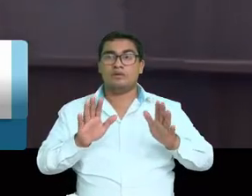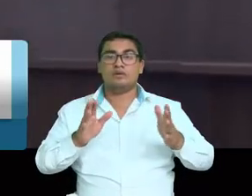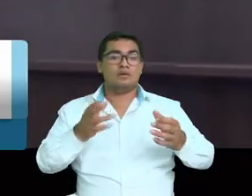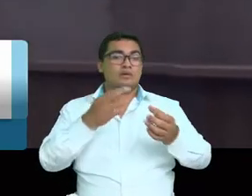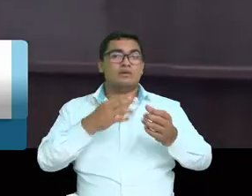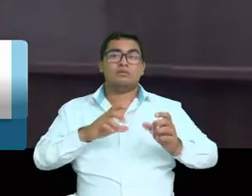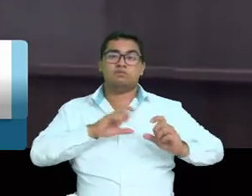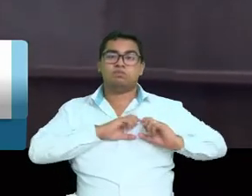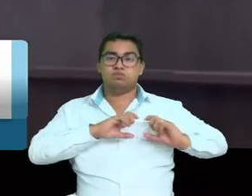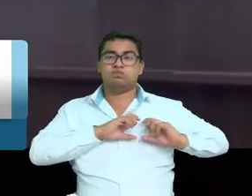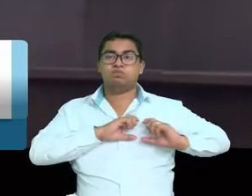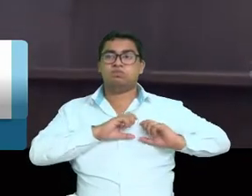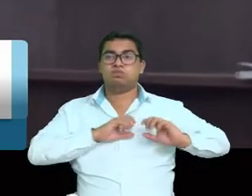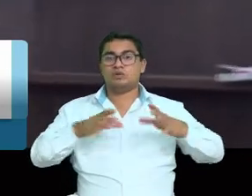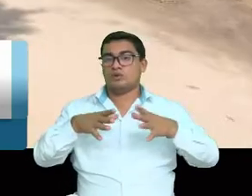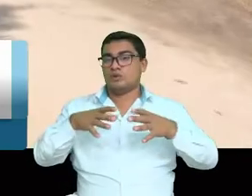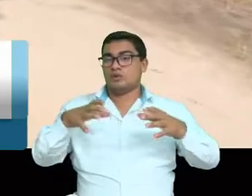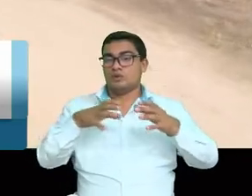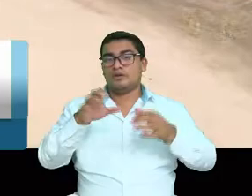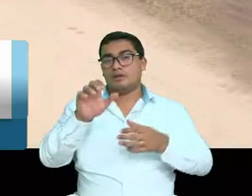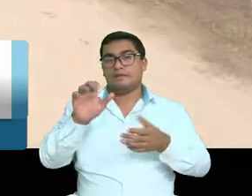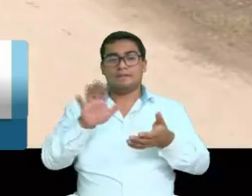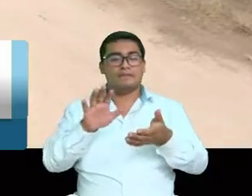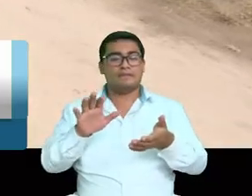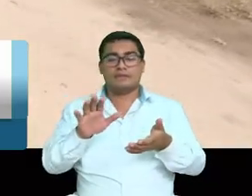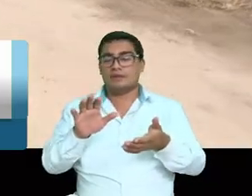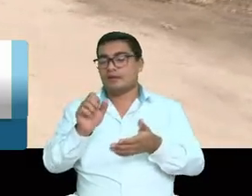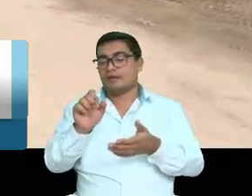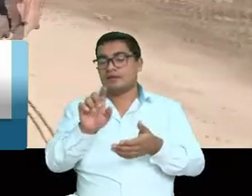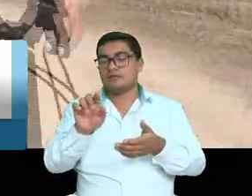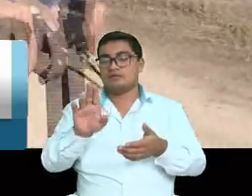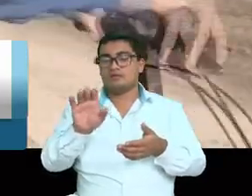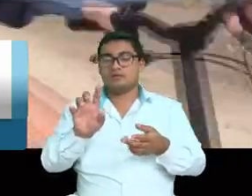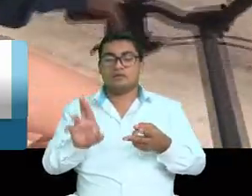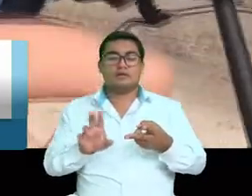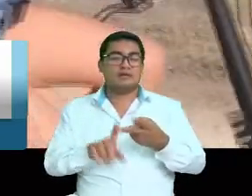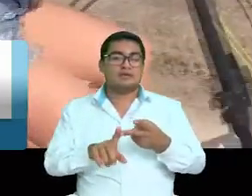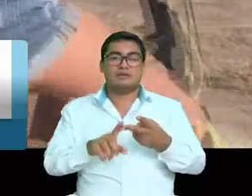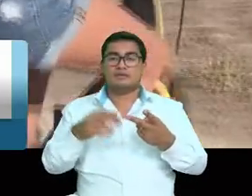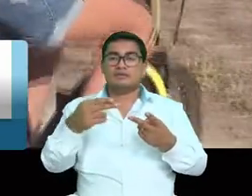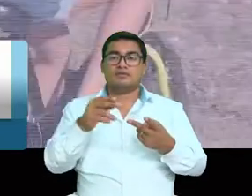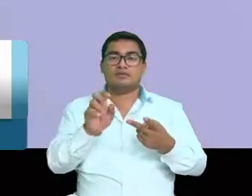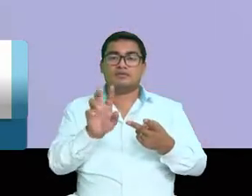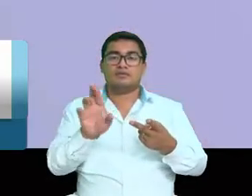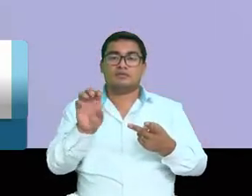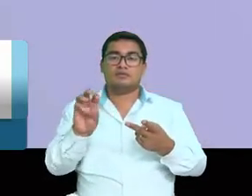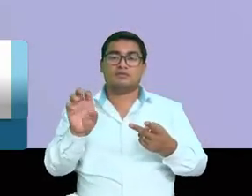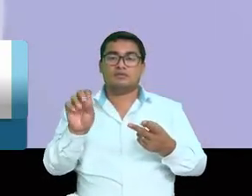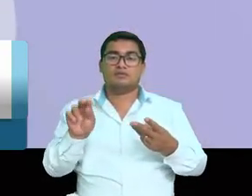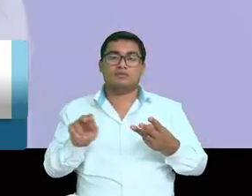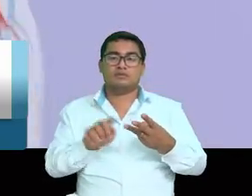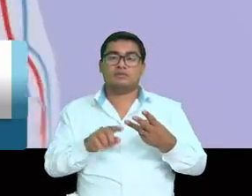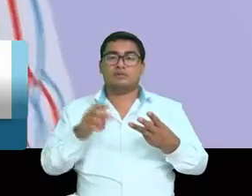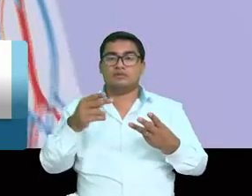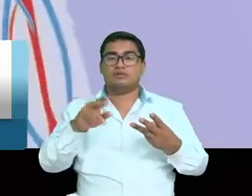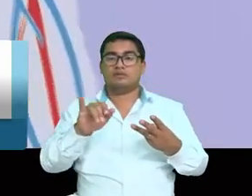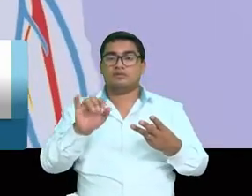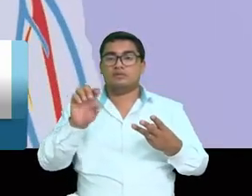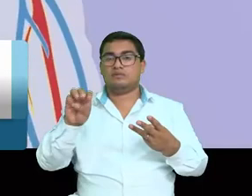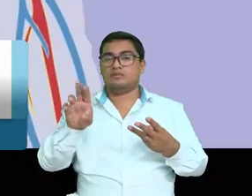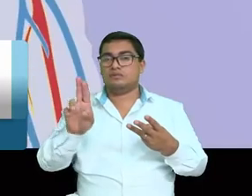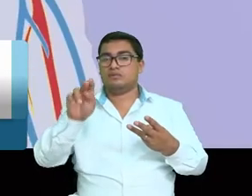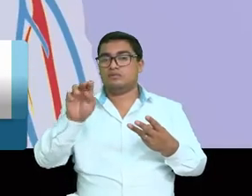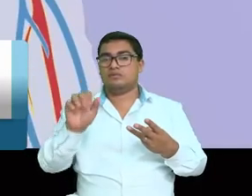van azúcares, van hormonas, van inmunoglobulinas, y son los